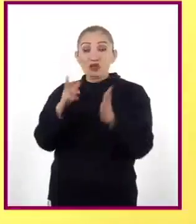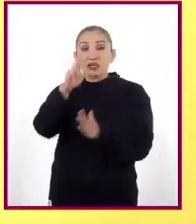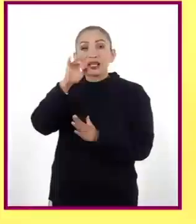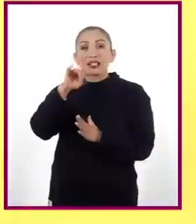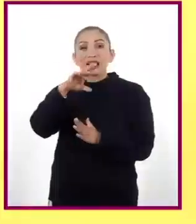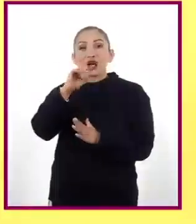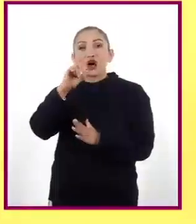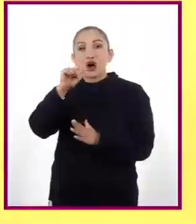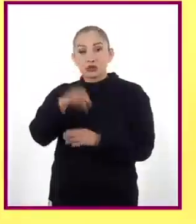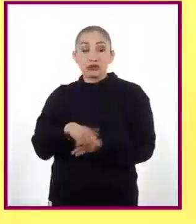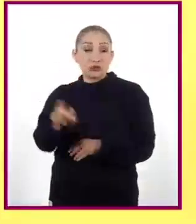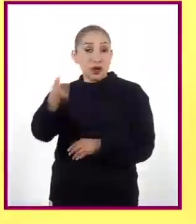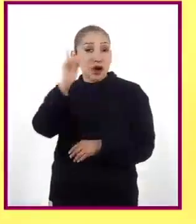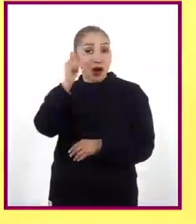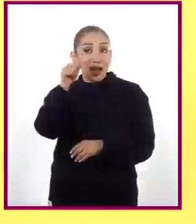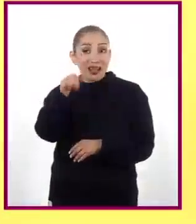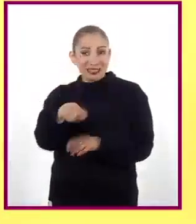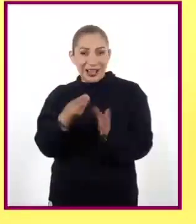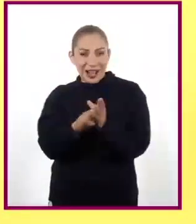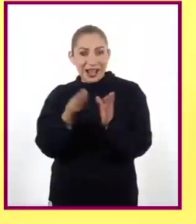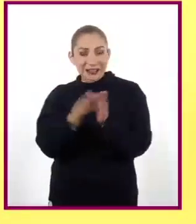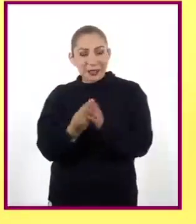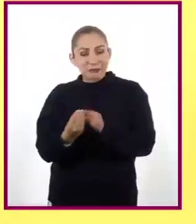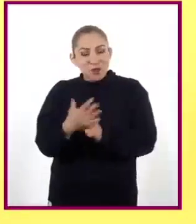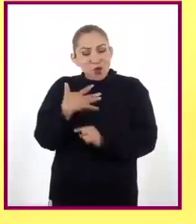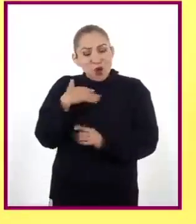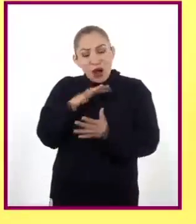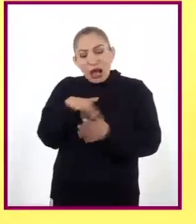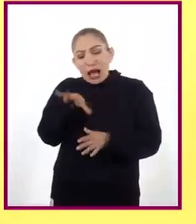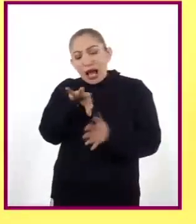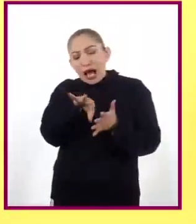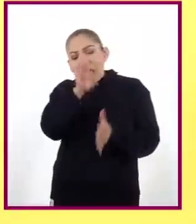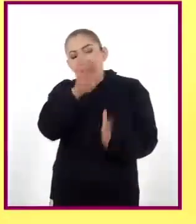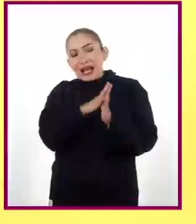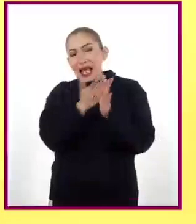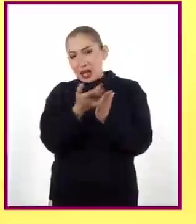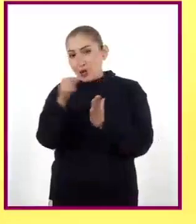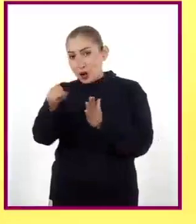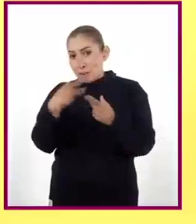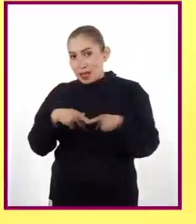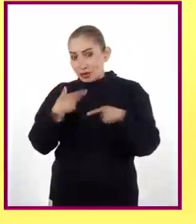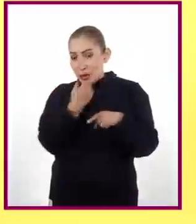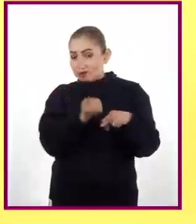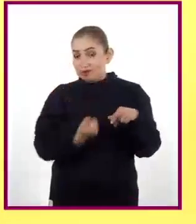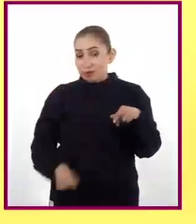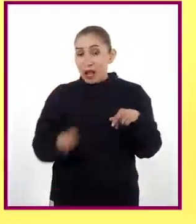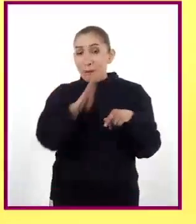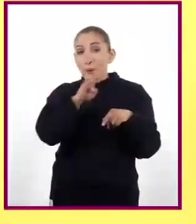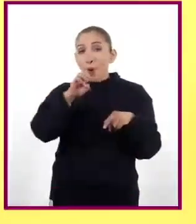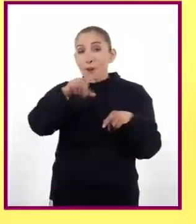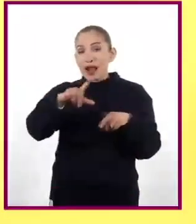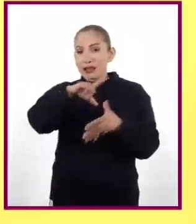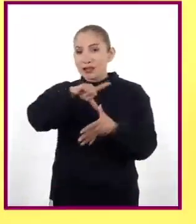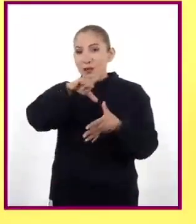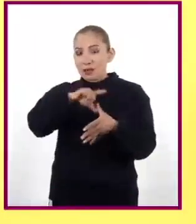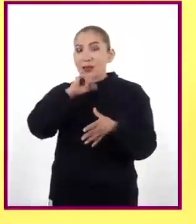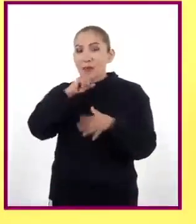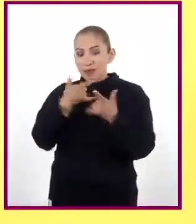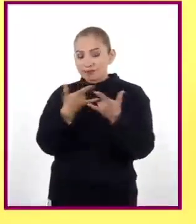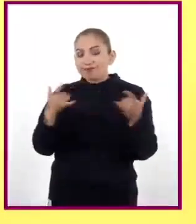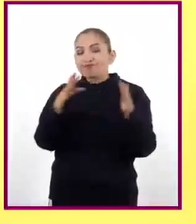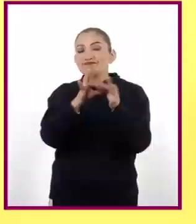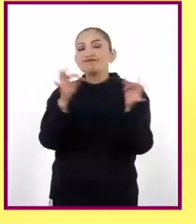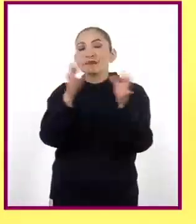Rincón. Esperamos que esta sesión los inspire a leer a alguno de los representantes del boom latinoamericano y de la